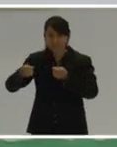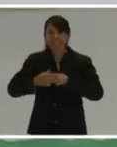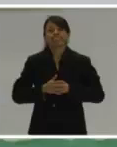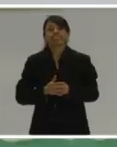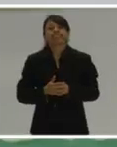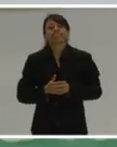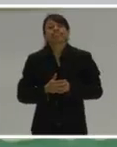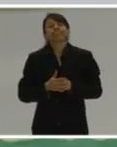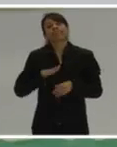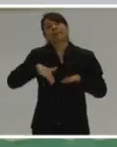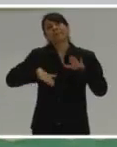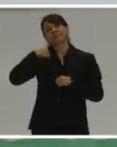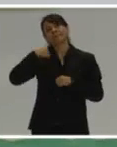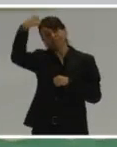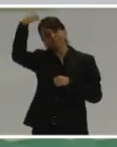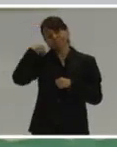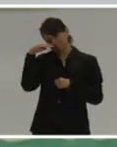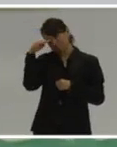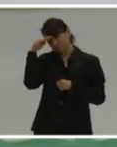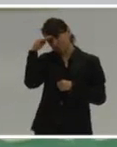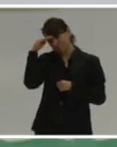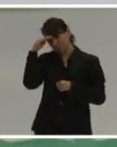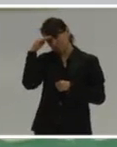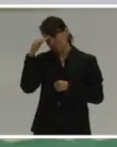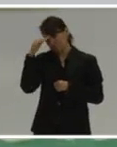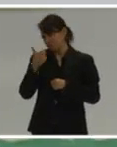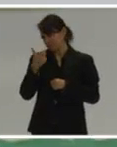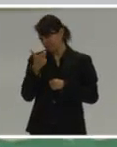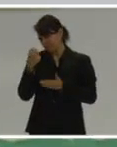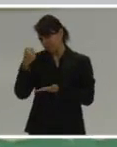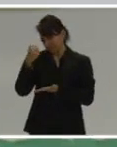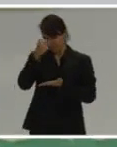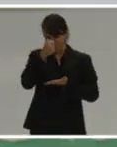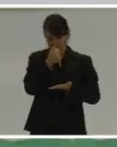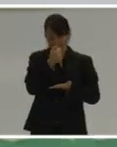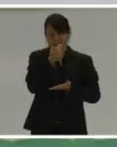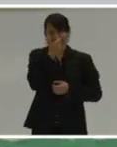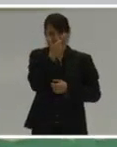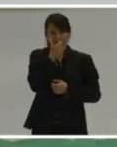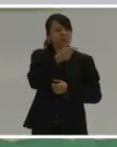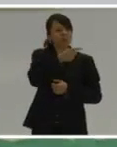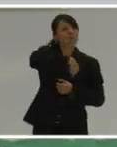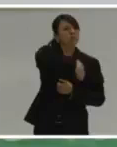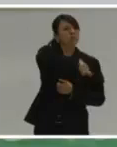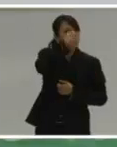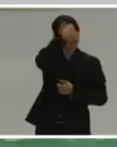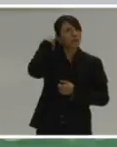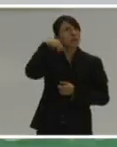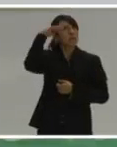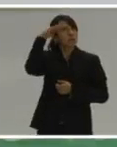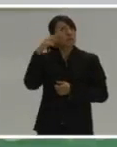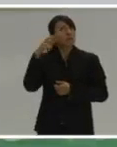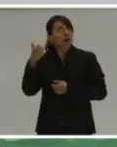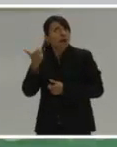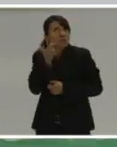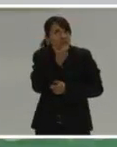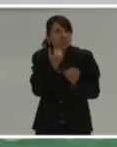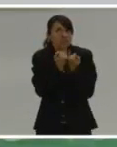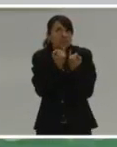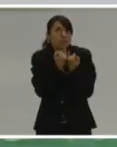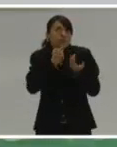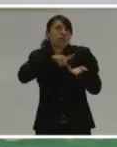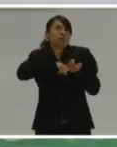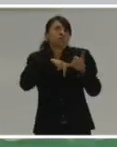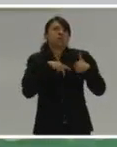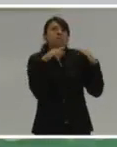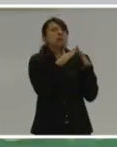dinero se maneja como se maneja en la casa, diremos, ¿no? Y no es así, porque también hay que responder a la ley SAPCO, la